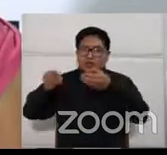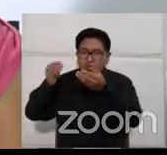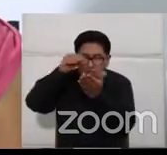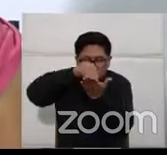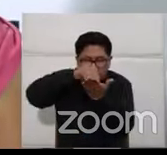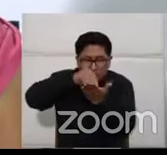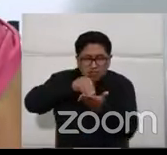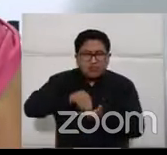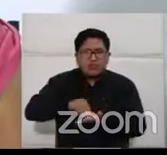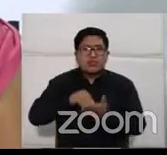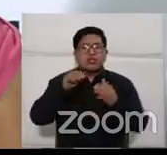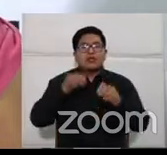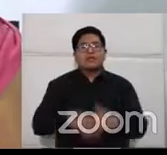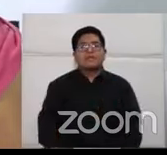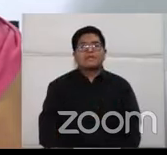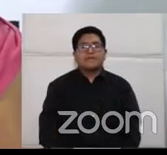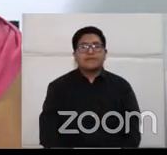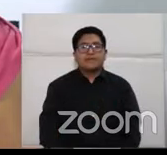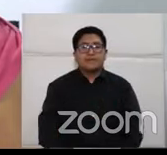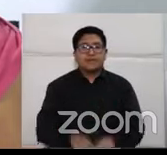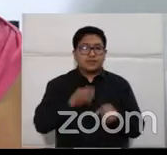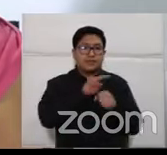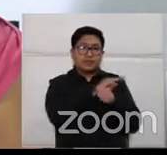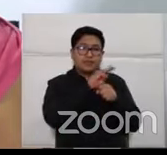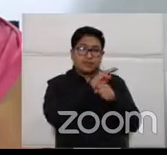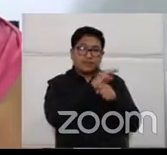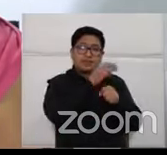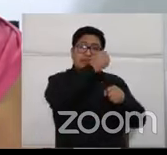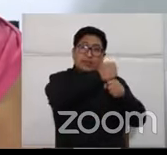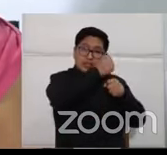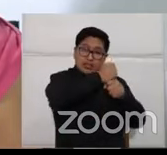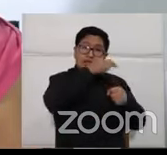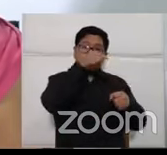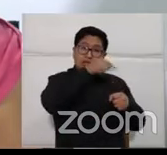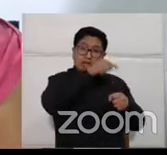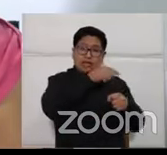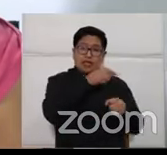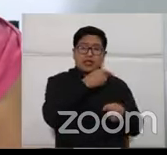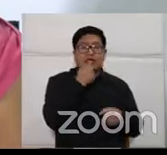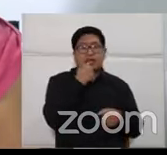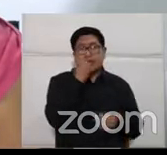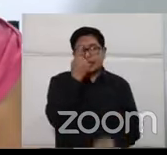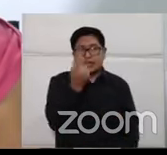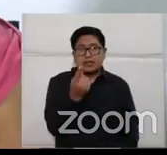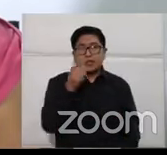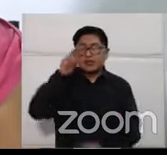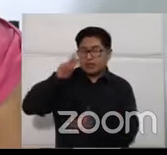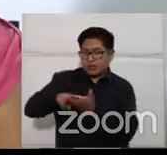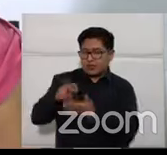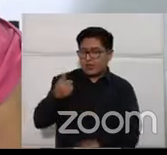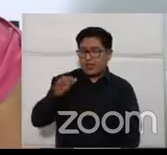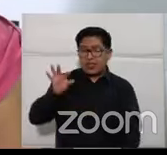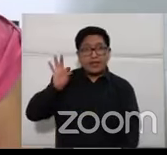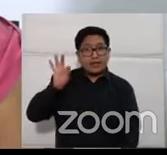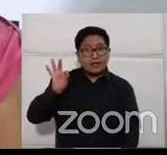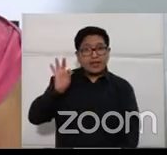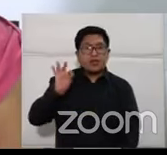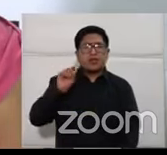en el caso del ministerio de trabajo empleo y previsión social ha señalado que durante la gestión 2019